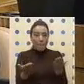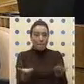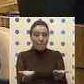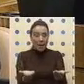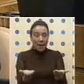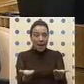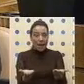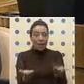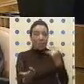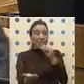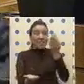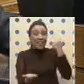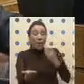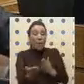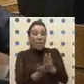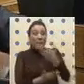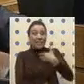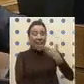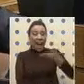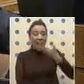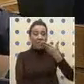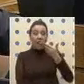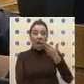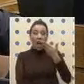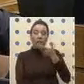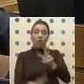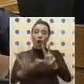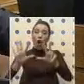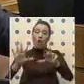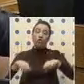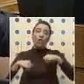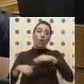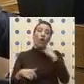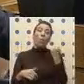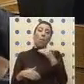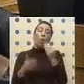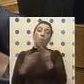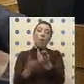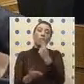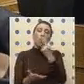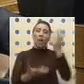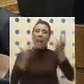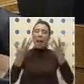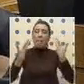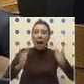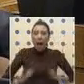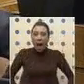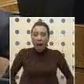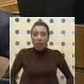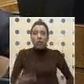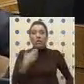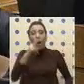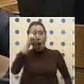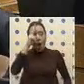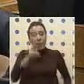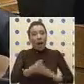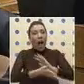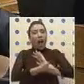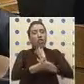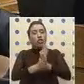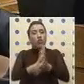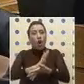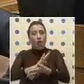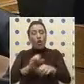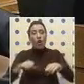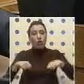lo dije al inicio de mis palabras, no solo a esos 8 jóvenes muertos en Puerto Montt, calcinados, sino que un homenaje a todos aquellos